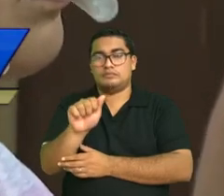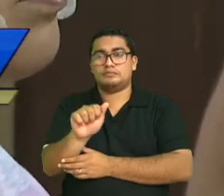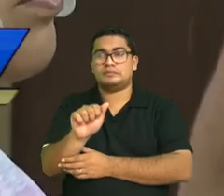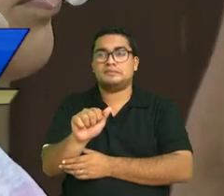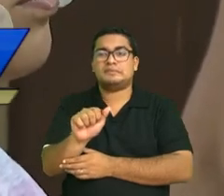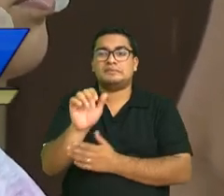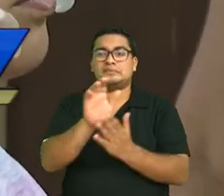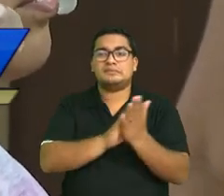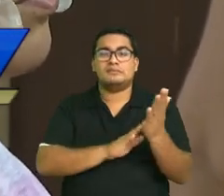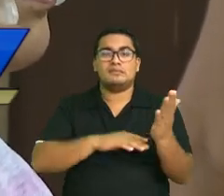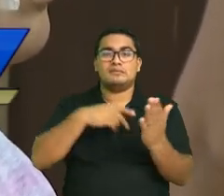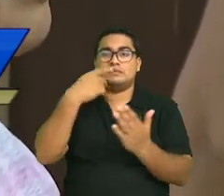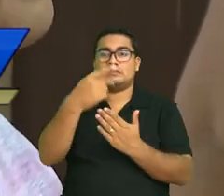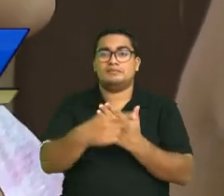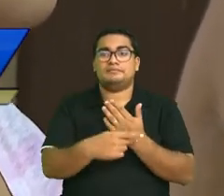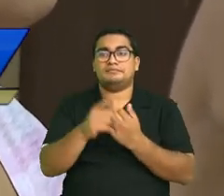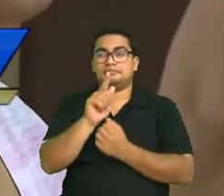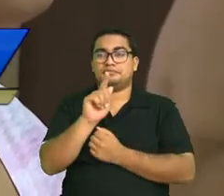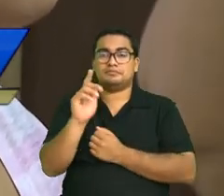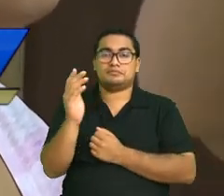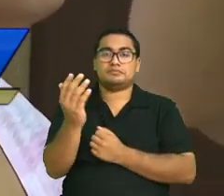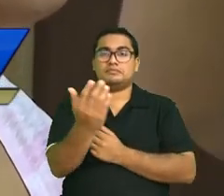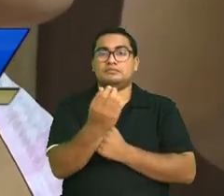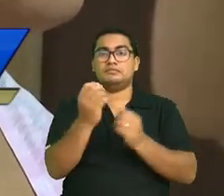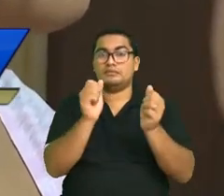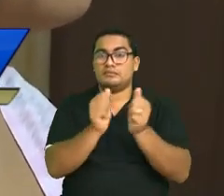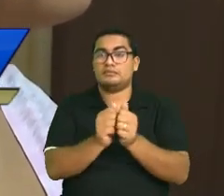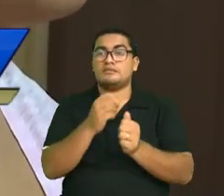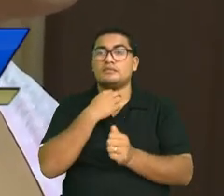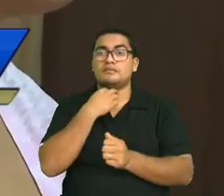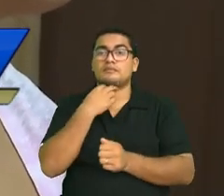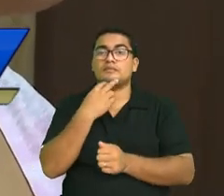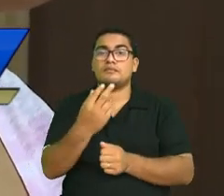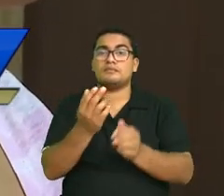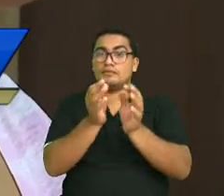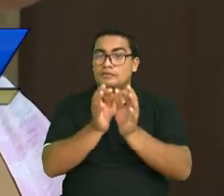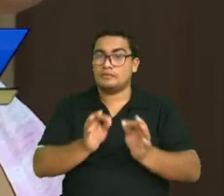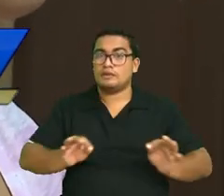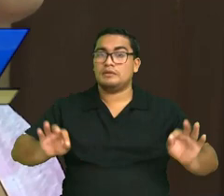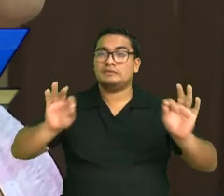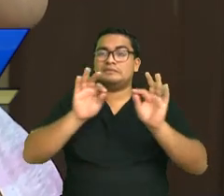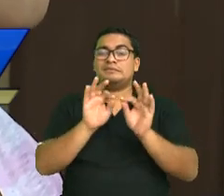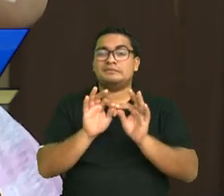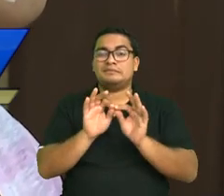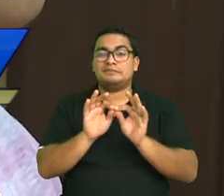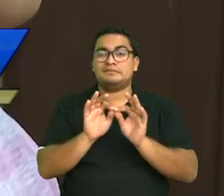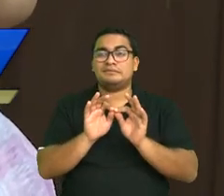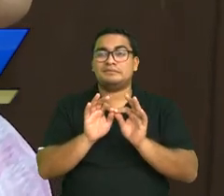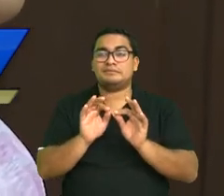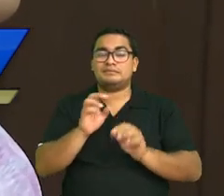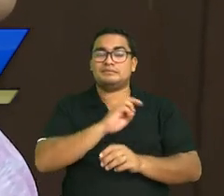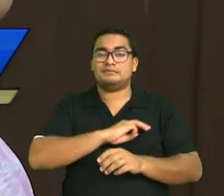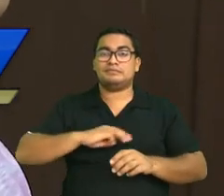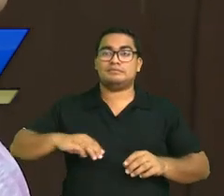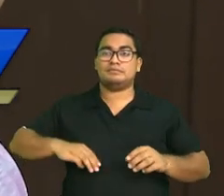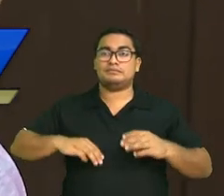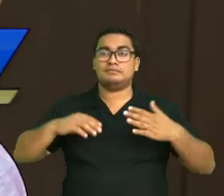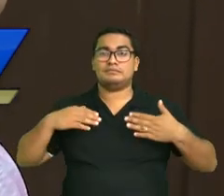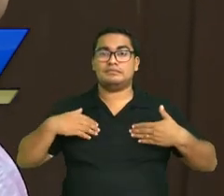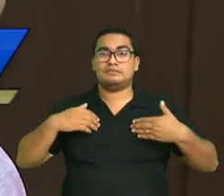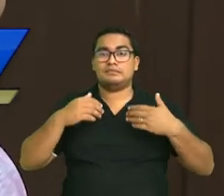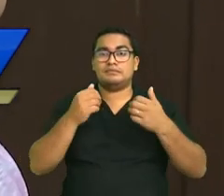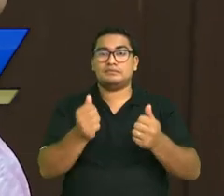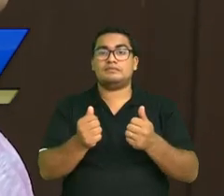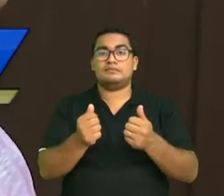este programa Todos con Vos, tan importante, porque además de que viene a darnos al Ministerio de Salud y